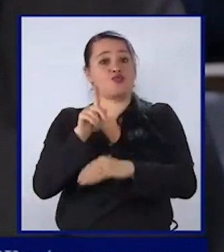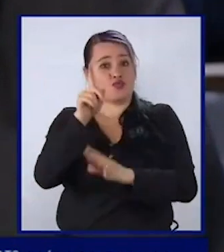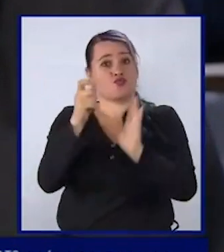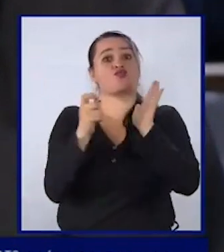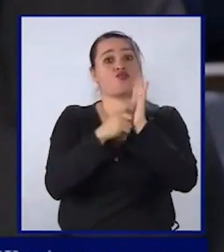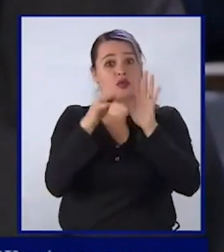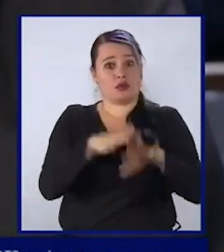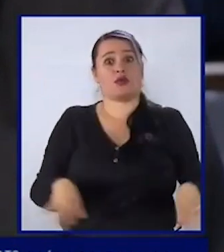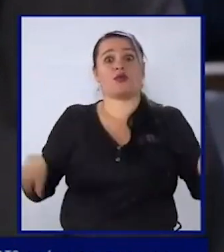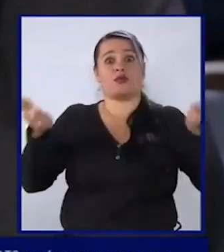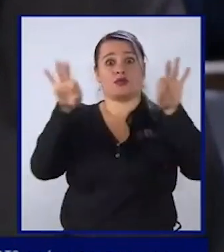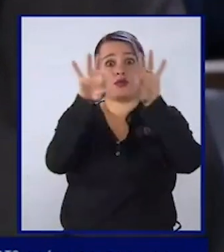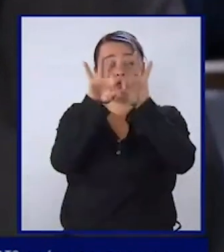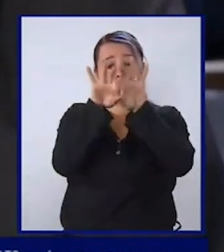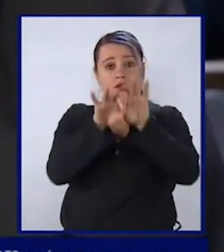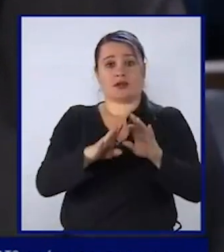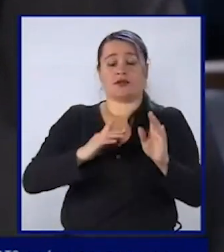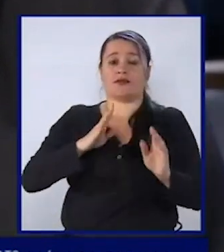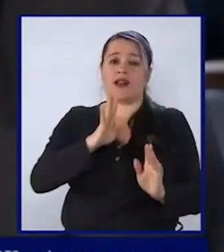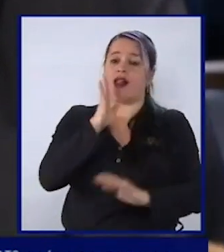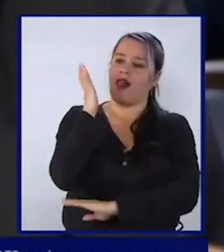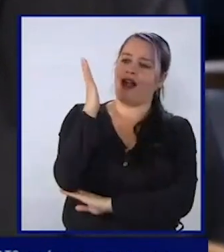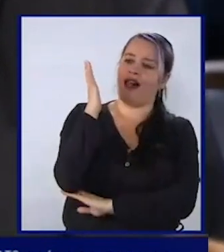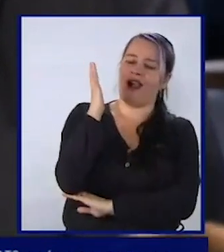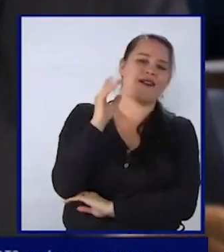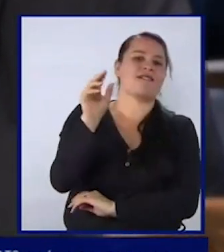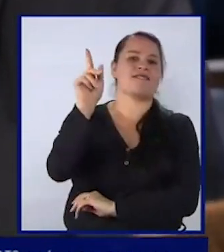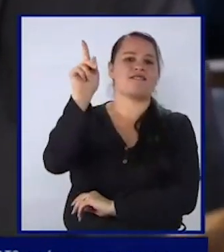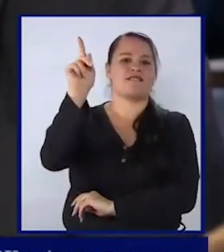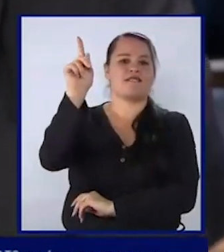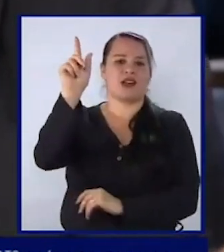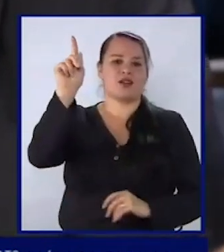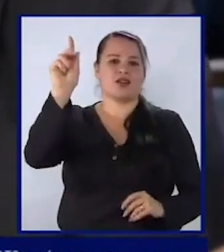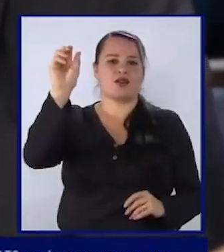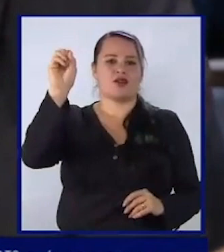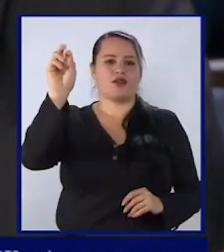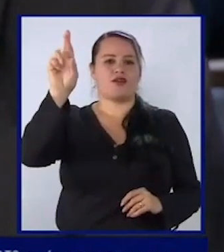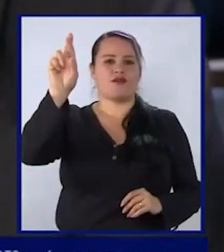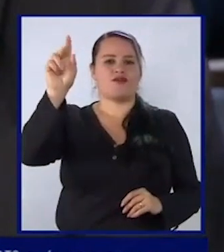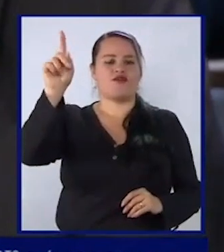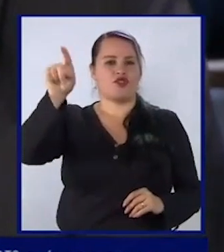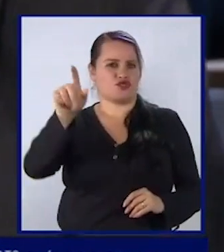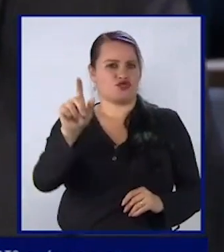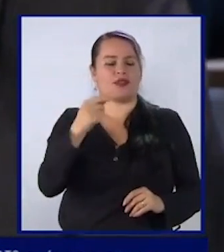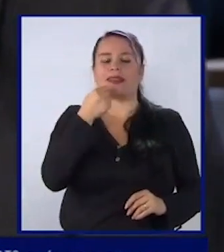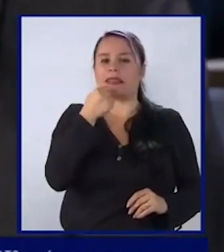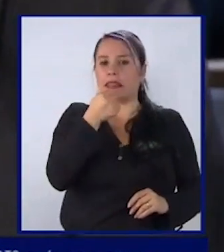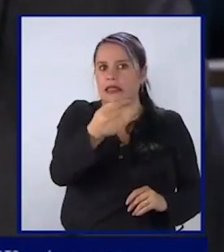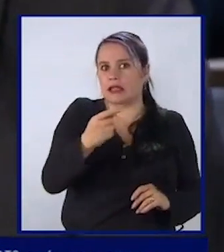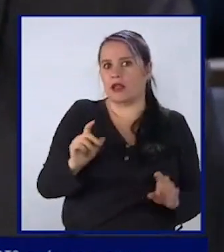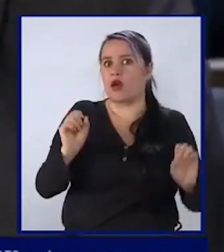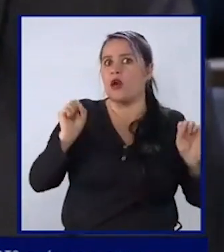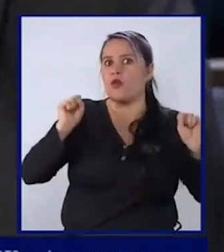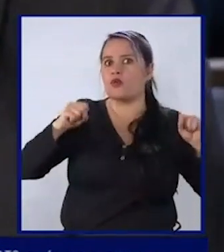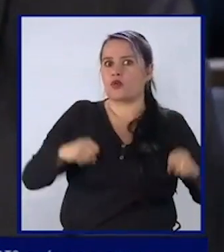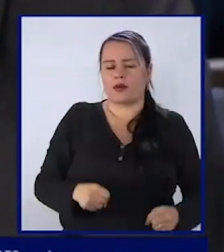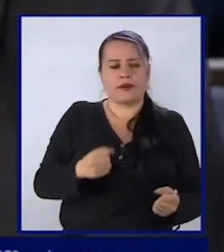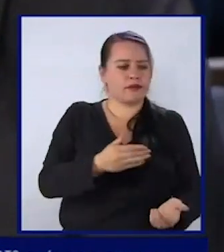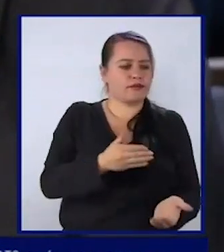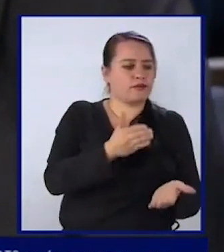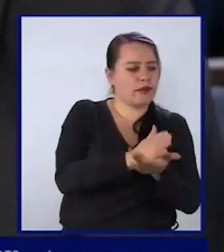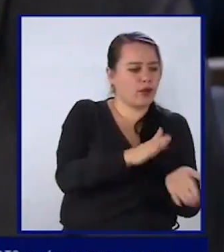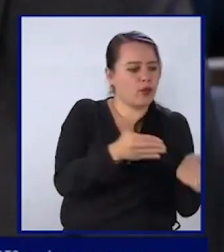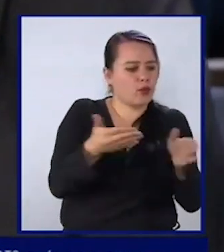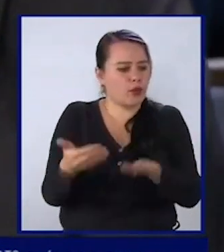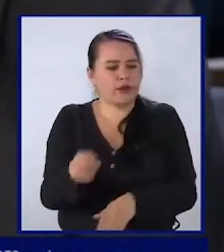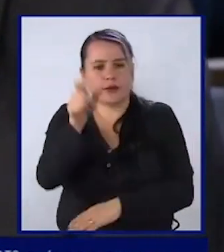los puntos centrales que el relator Forst ha señalado como, digamos, lo que puede ocasionar la muerte y